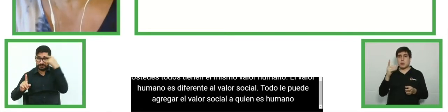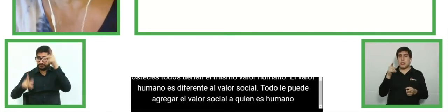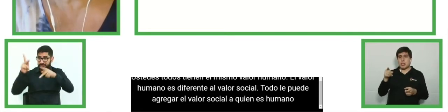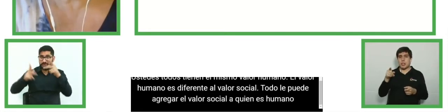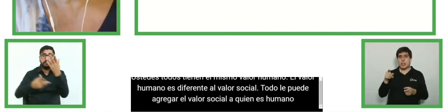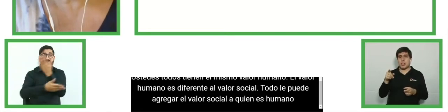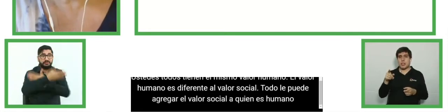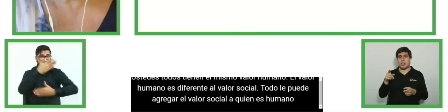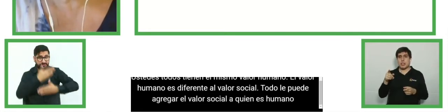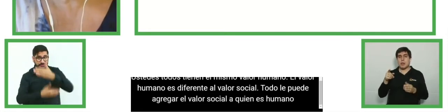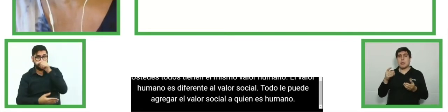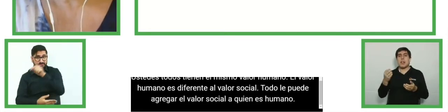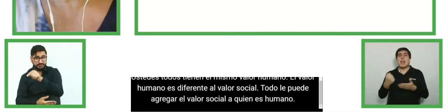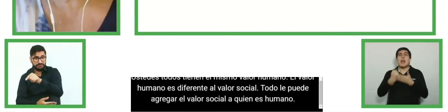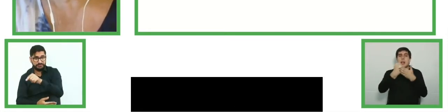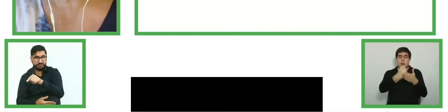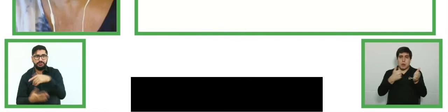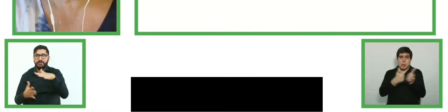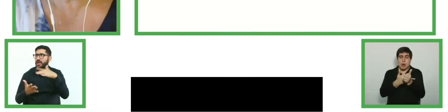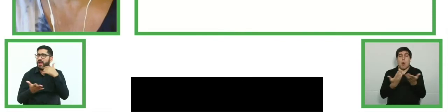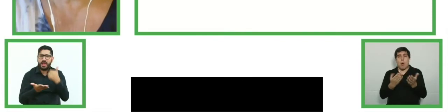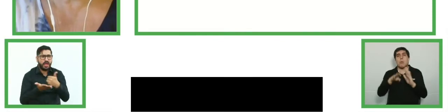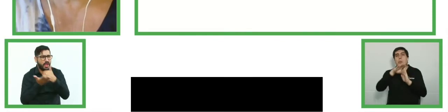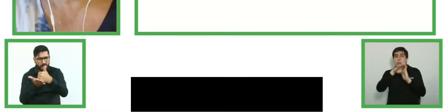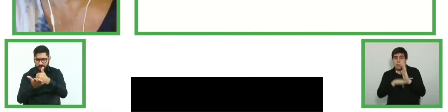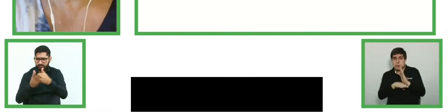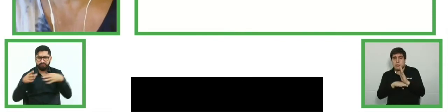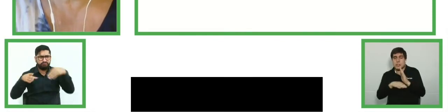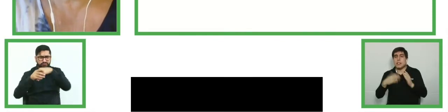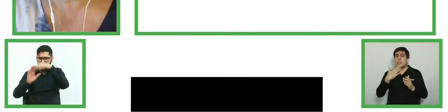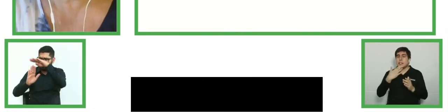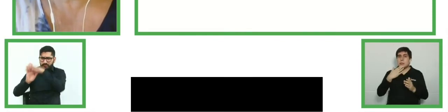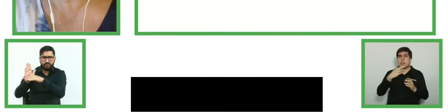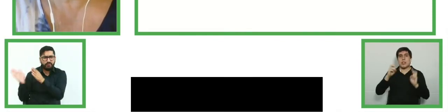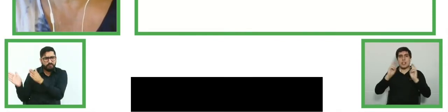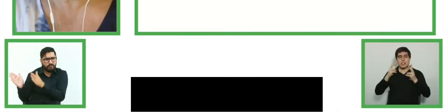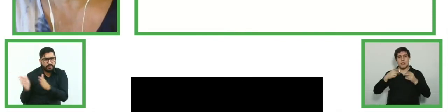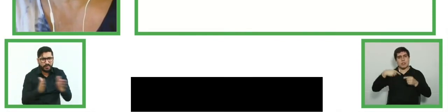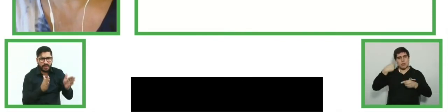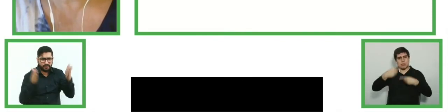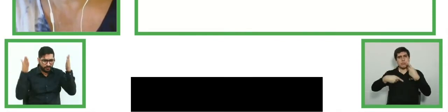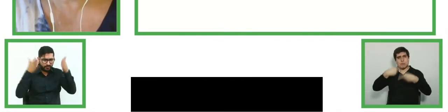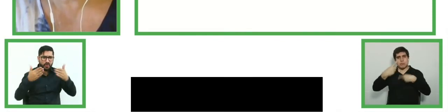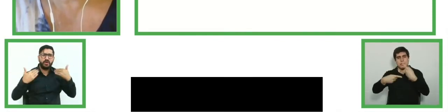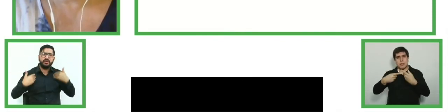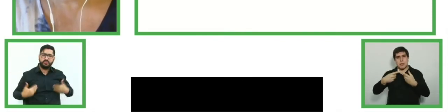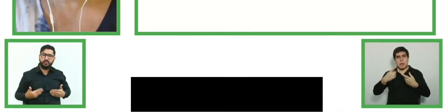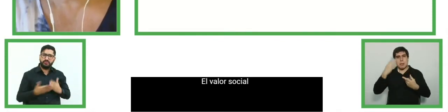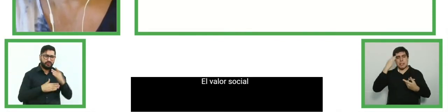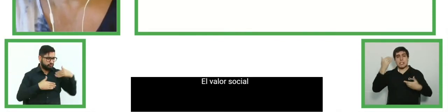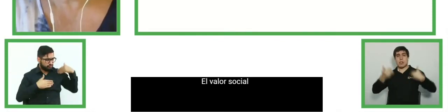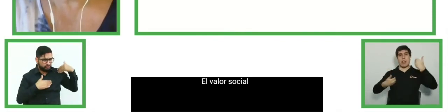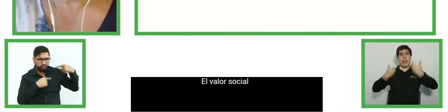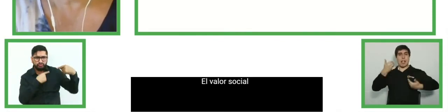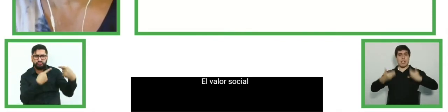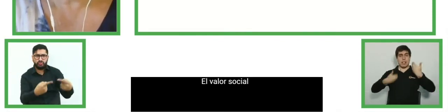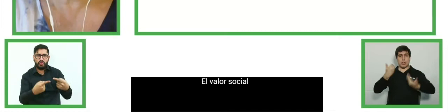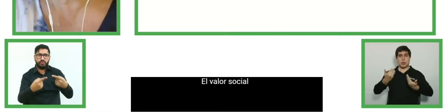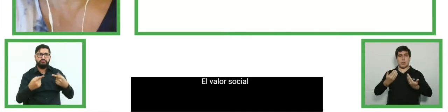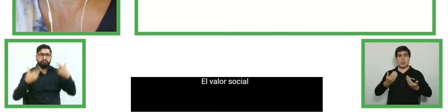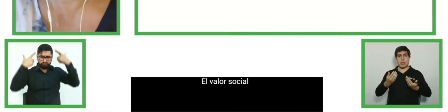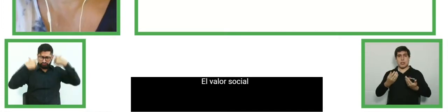o aumenta en el transcurso de la vida a través de sus actitudes más o